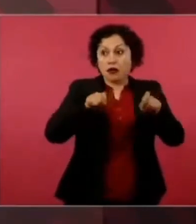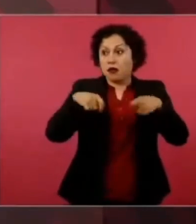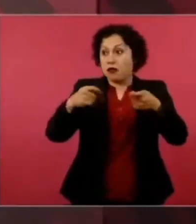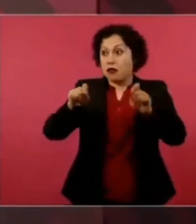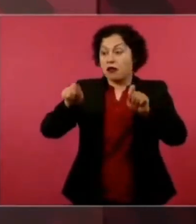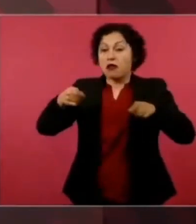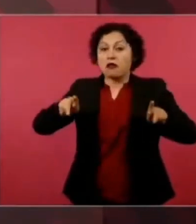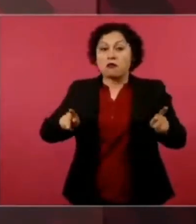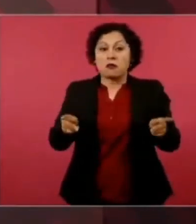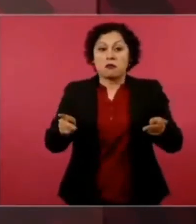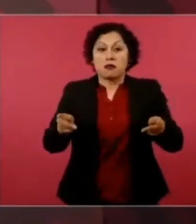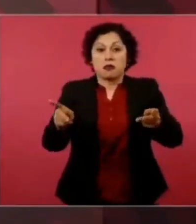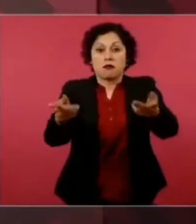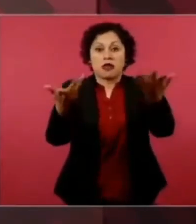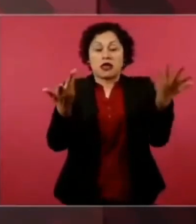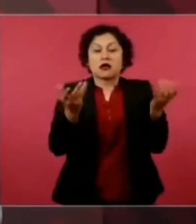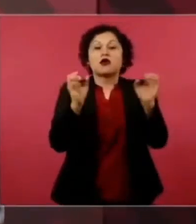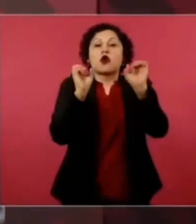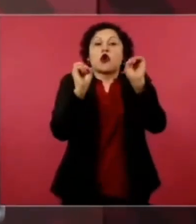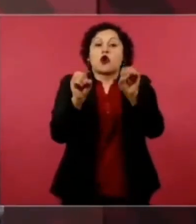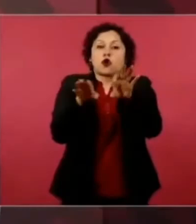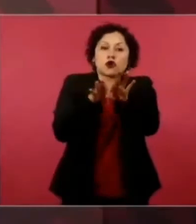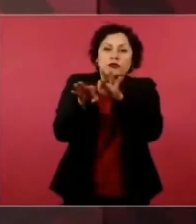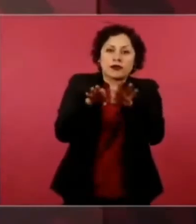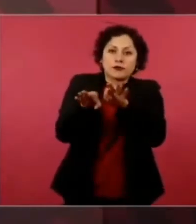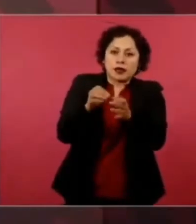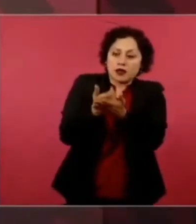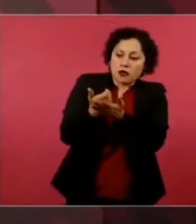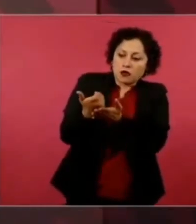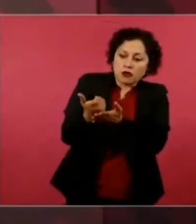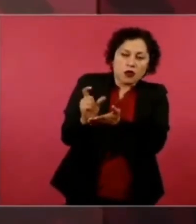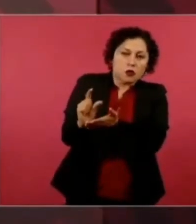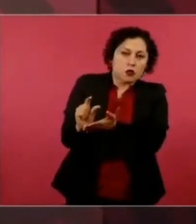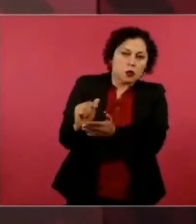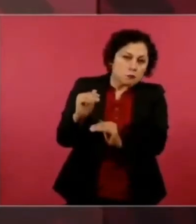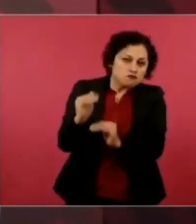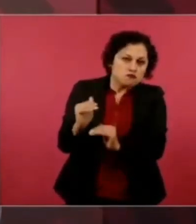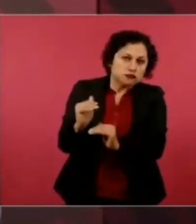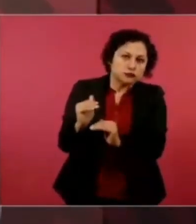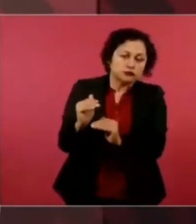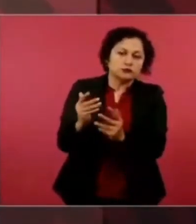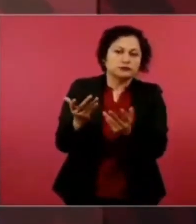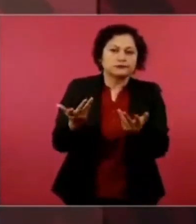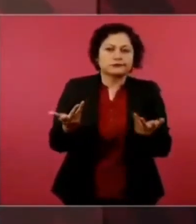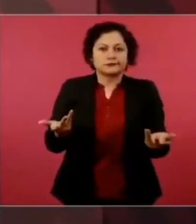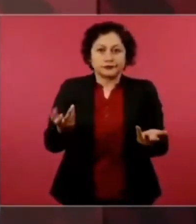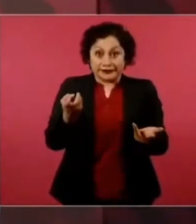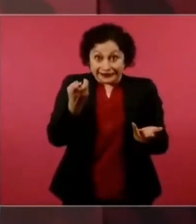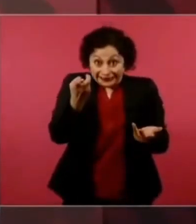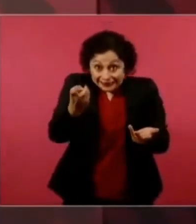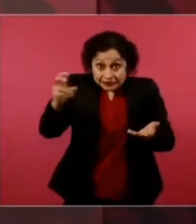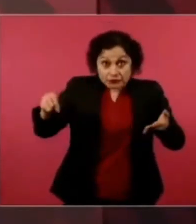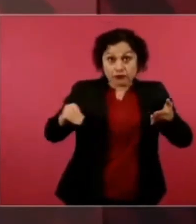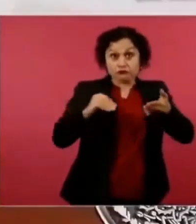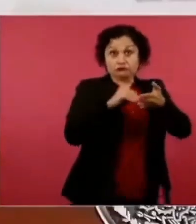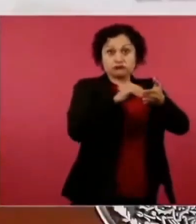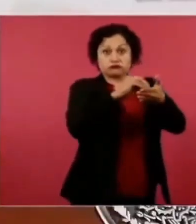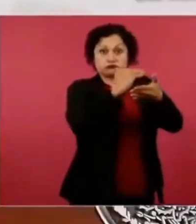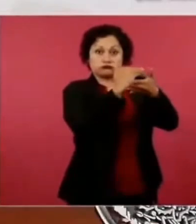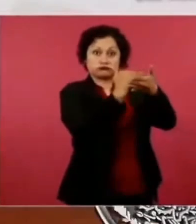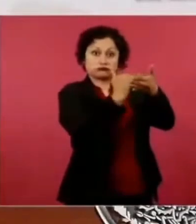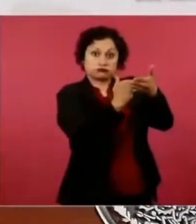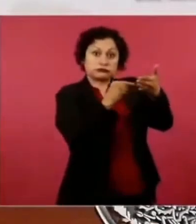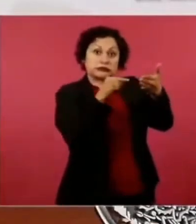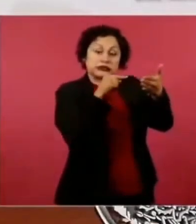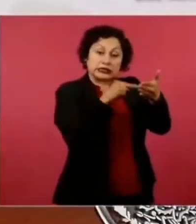congelamiento de los salarios para los trabajadores. Eso es lo que estaba en la agenda. Lo que proponía el